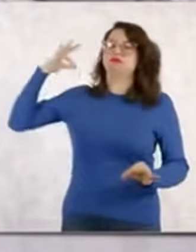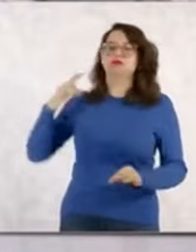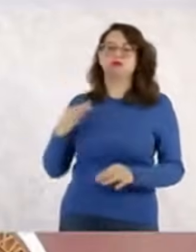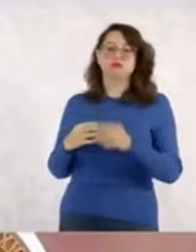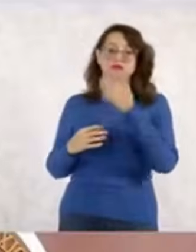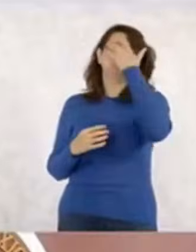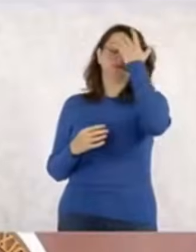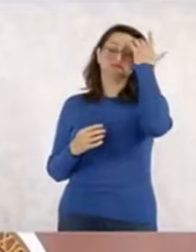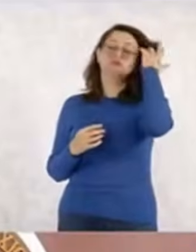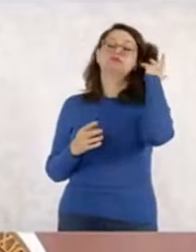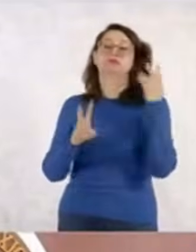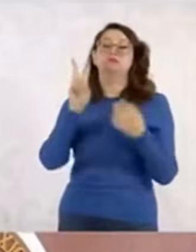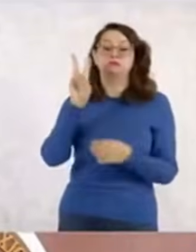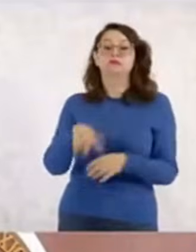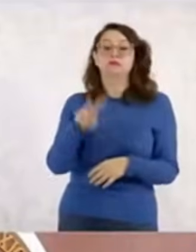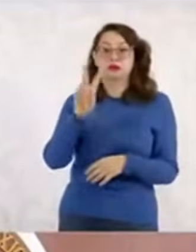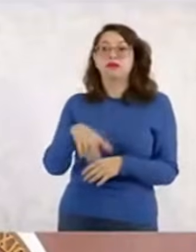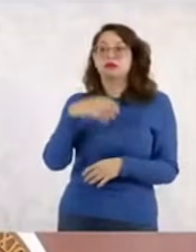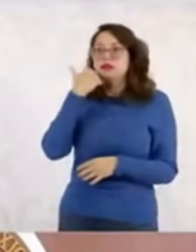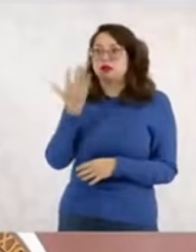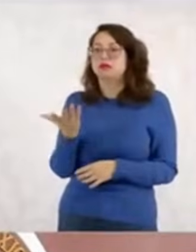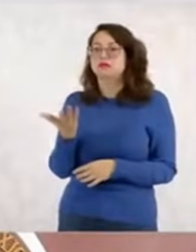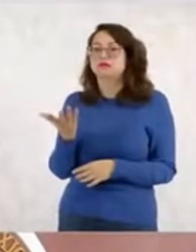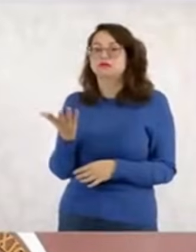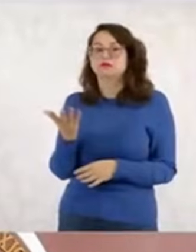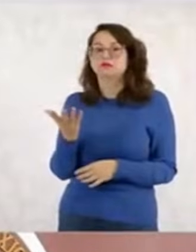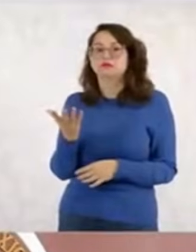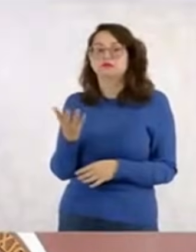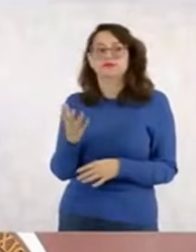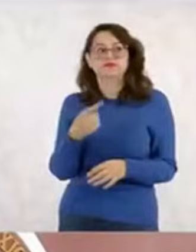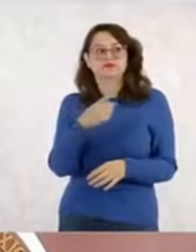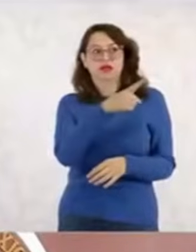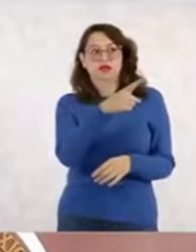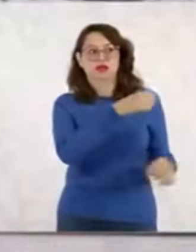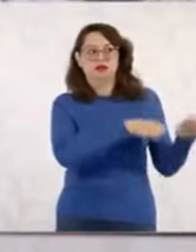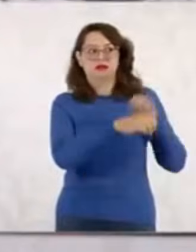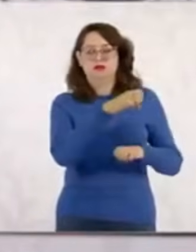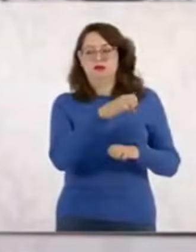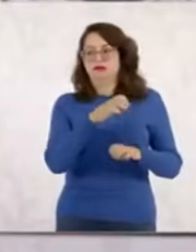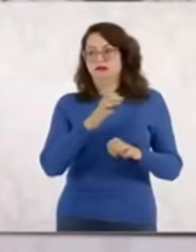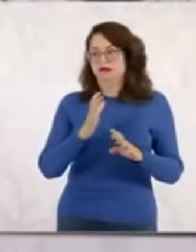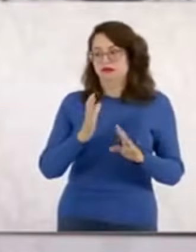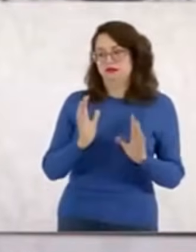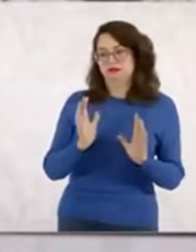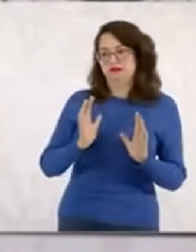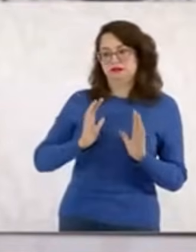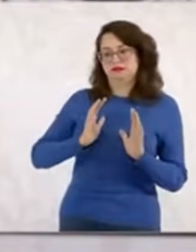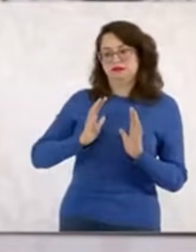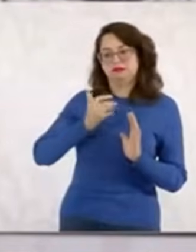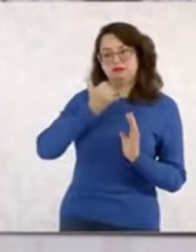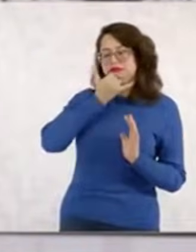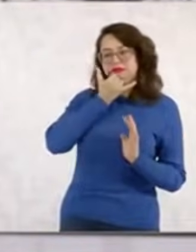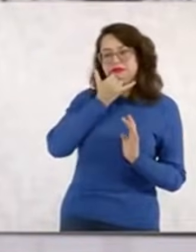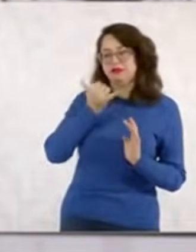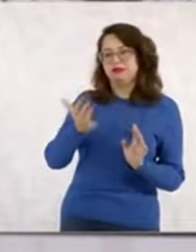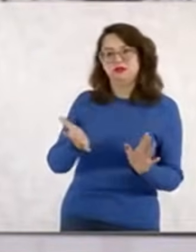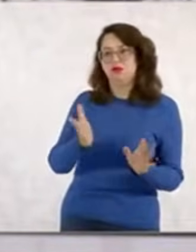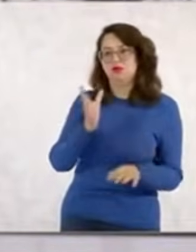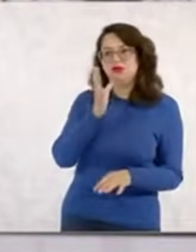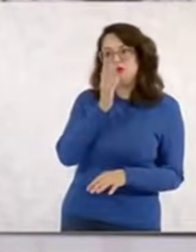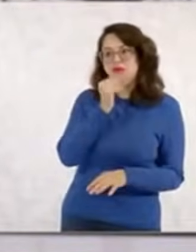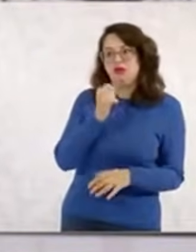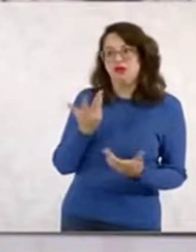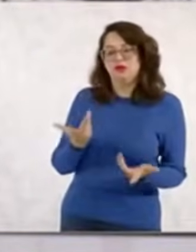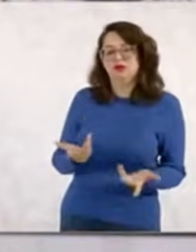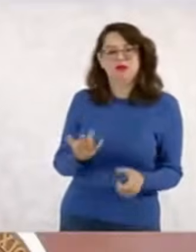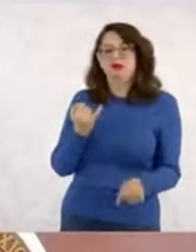Y muchos de los empresarios dijeron, oigan, pues no podemos 40 horas. Incluso algunas cámaras dijeron, a ver, 40 horas